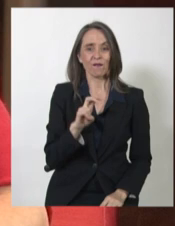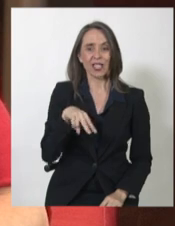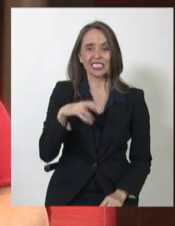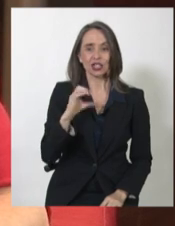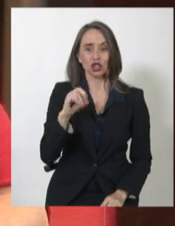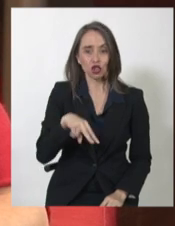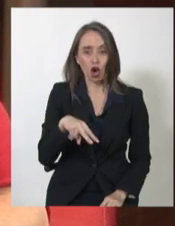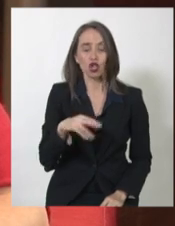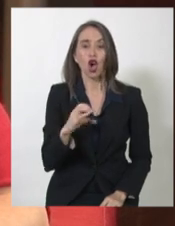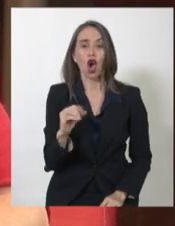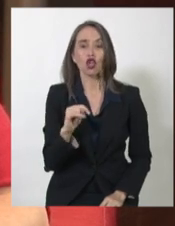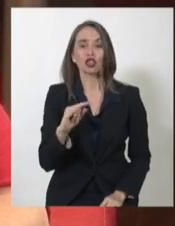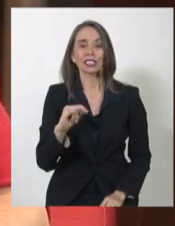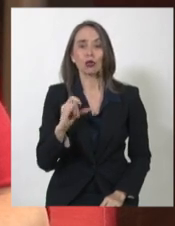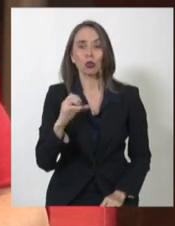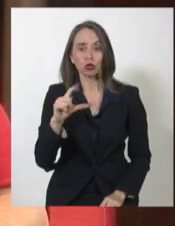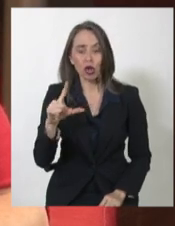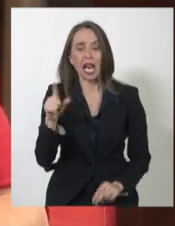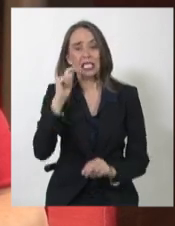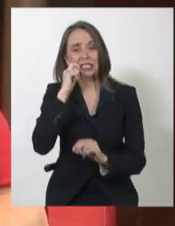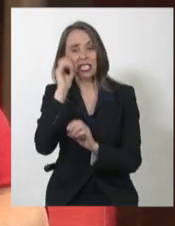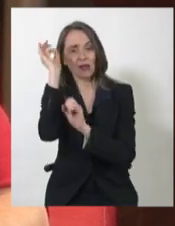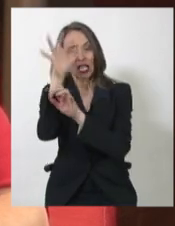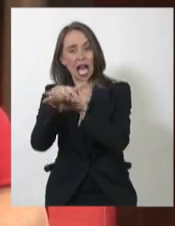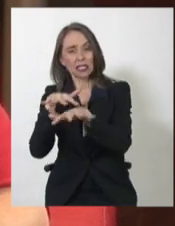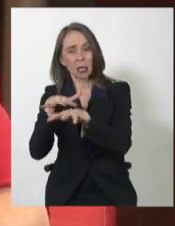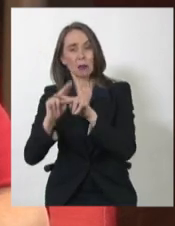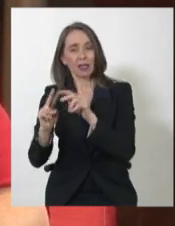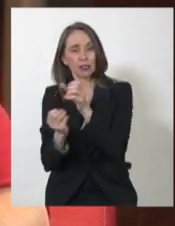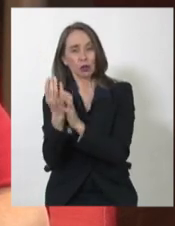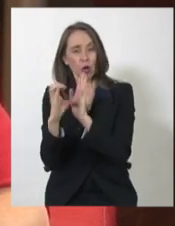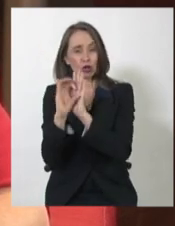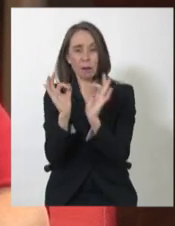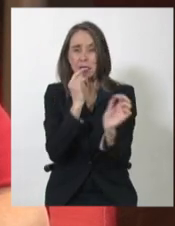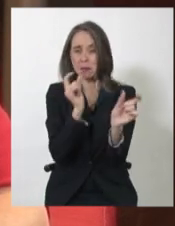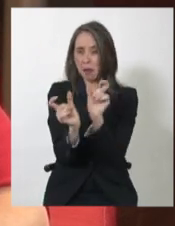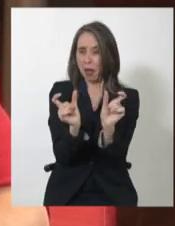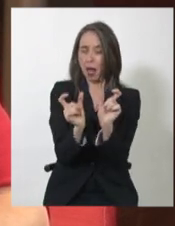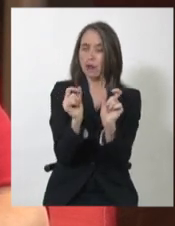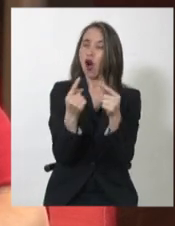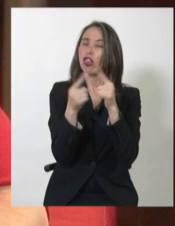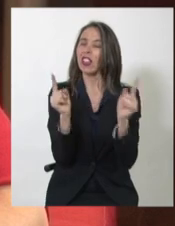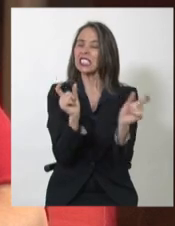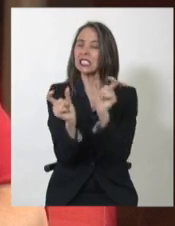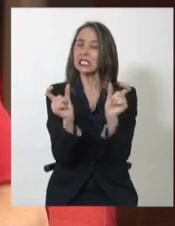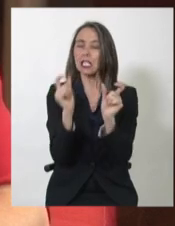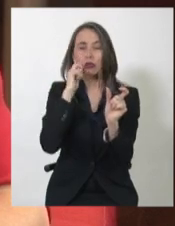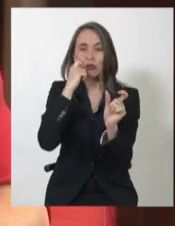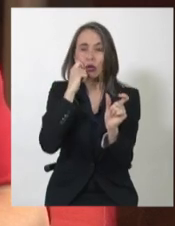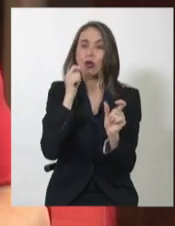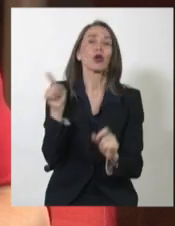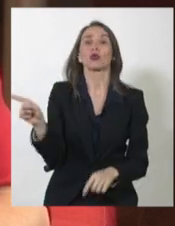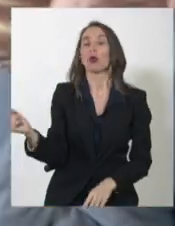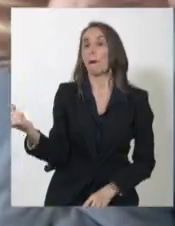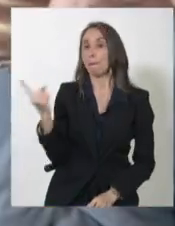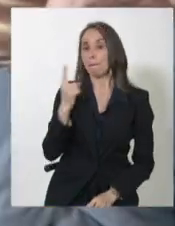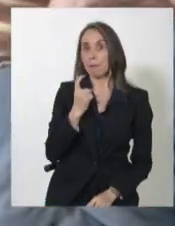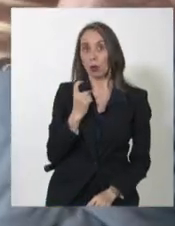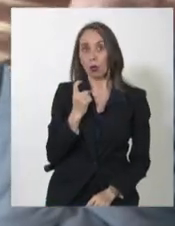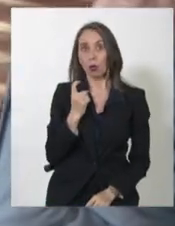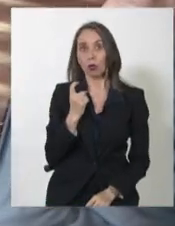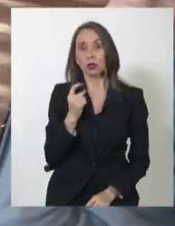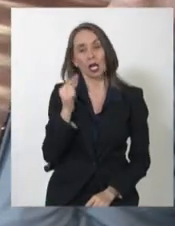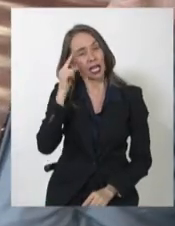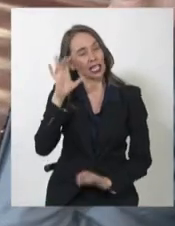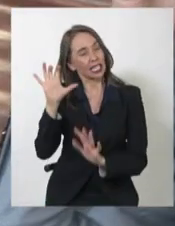o finalmente hay alguna diferencia de fondo que debiésemos advertir? Si planteo la pregunta tuya, y creo que es un